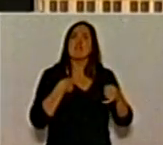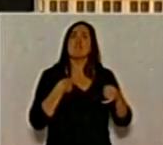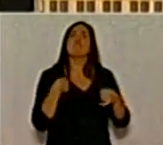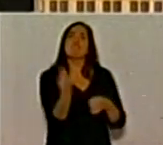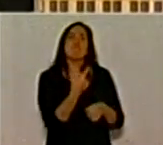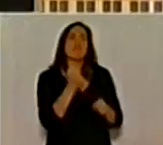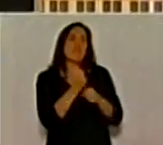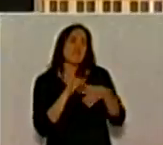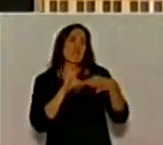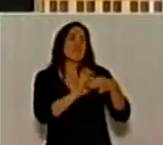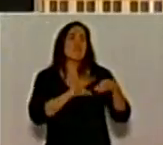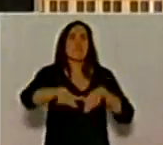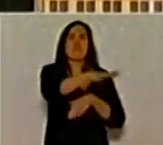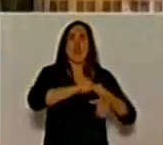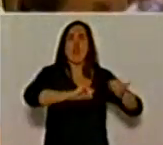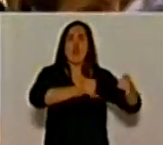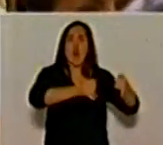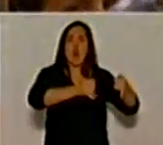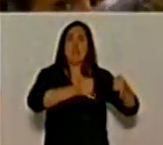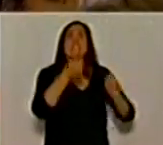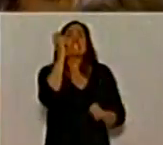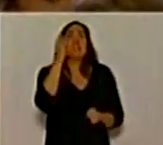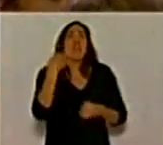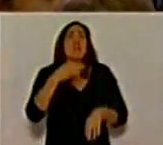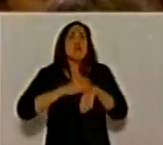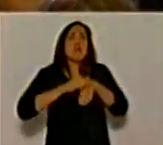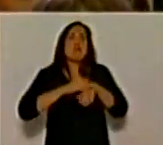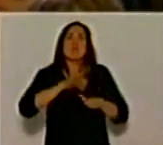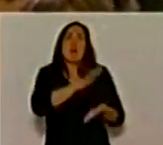desde los jóvenes, porque los problemas de los jóvenes los tienen que resolver los jóvenes.